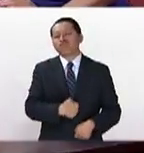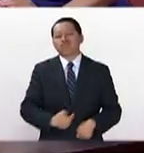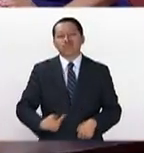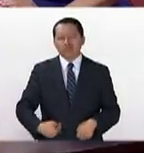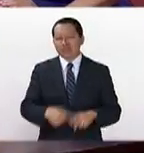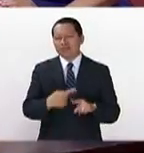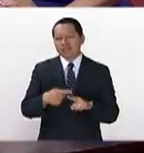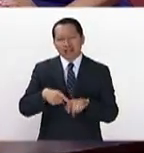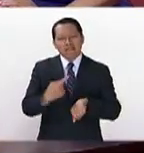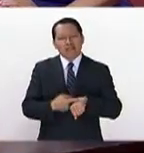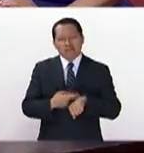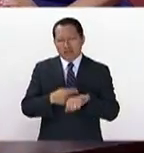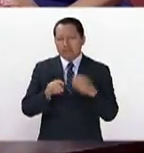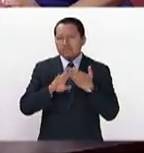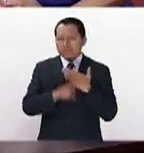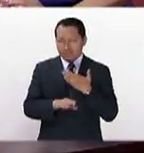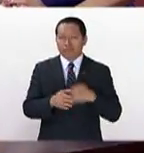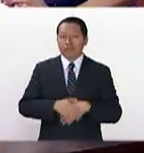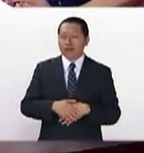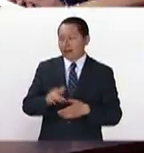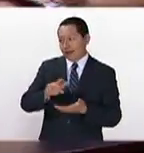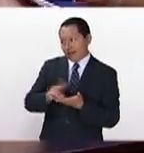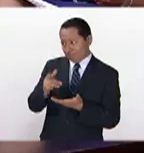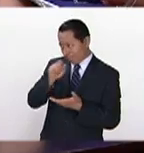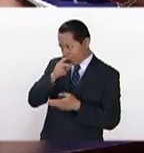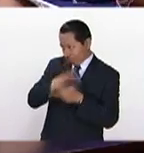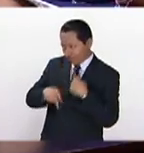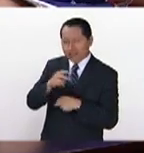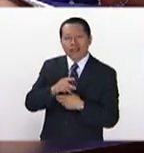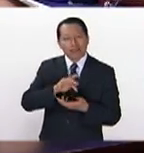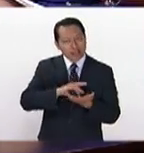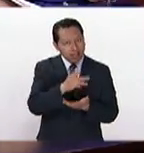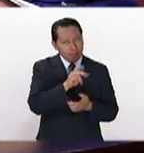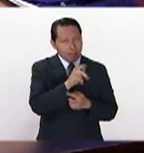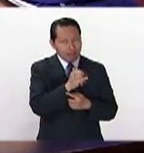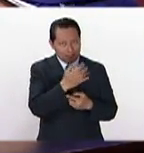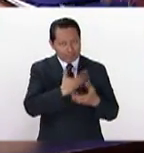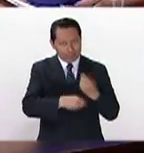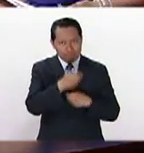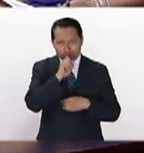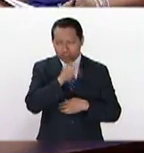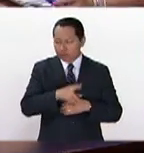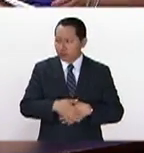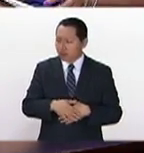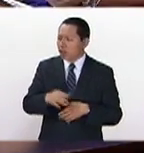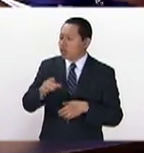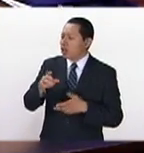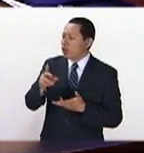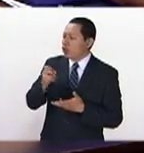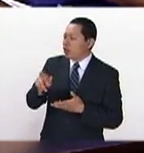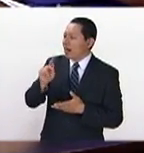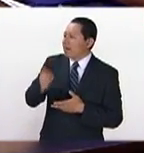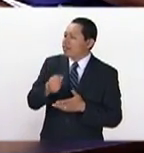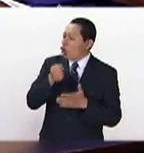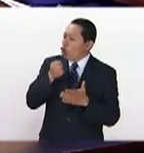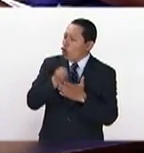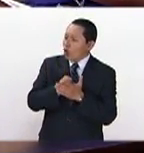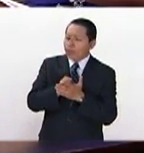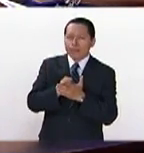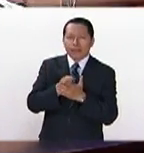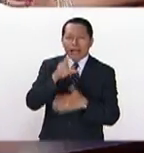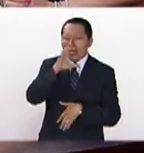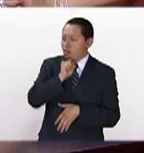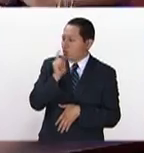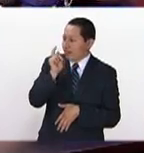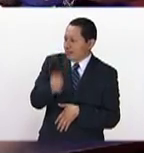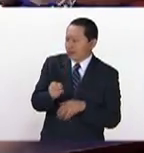muchas gracias por estar con nosotros. Pati, muchas gracias por la invitación. Y para que nos explique, doctor, pues ¿qué es el golpe de calor? ¿Cómo se puede